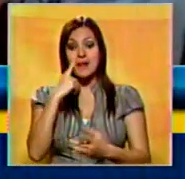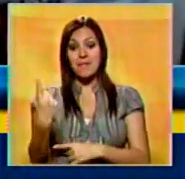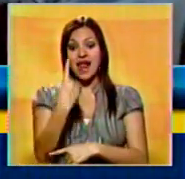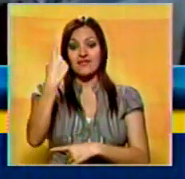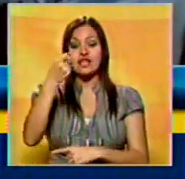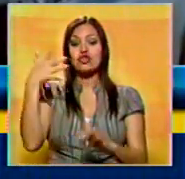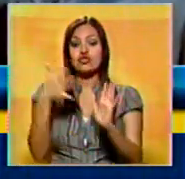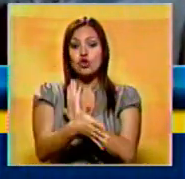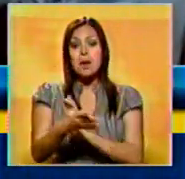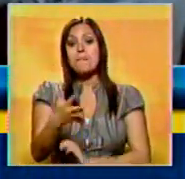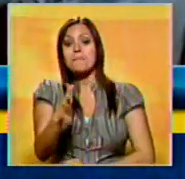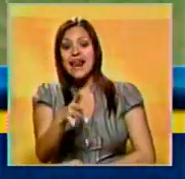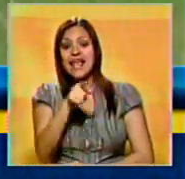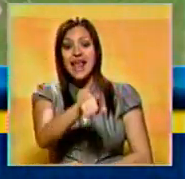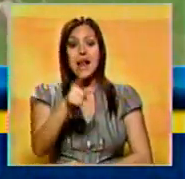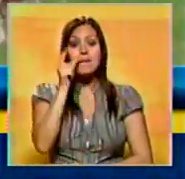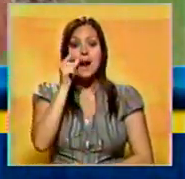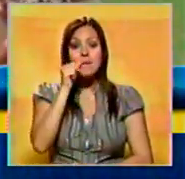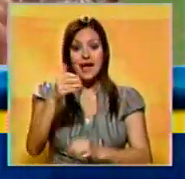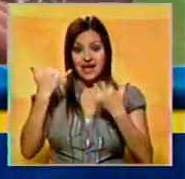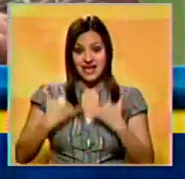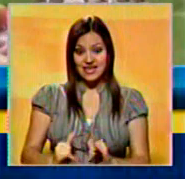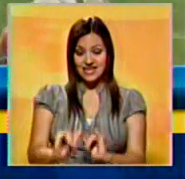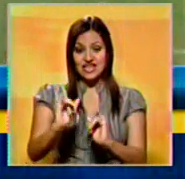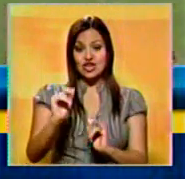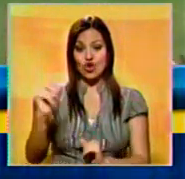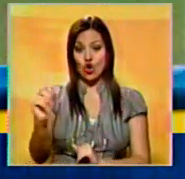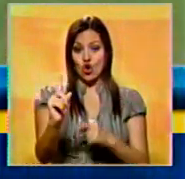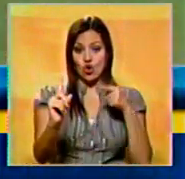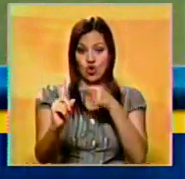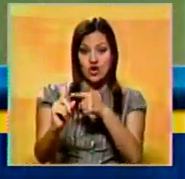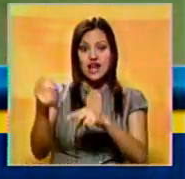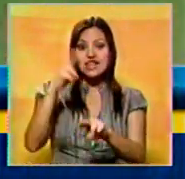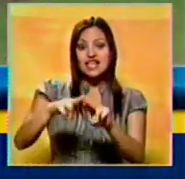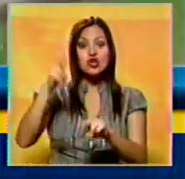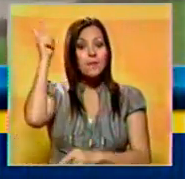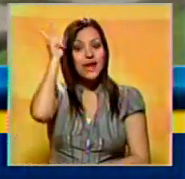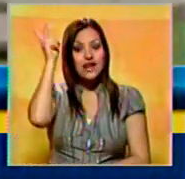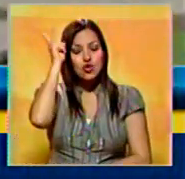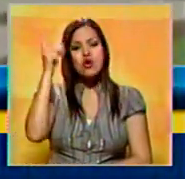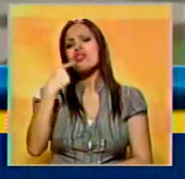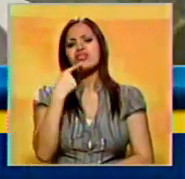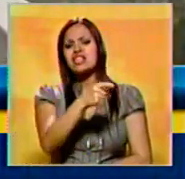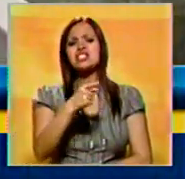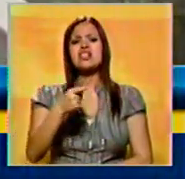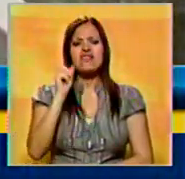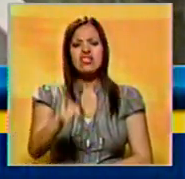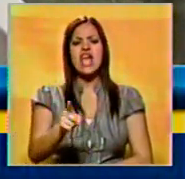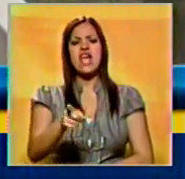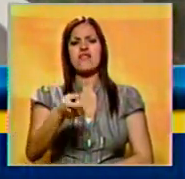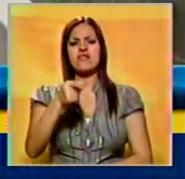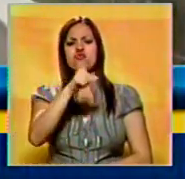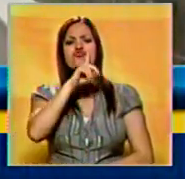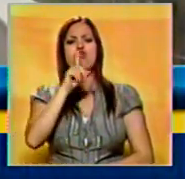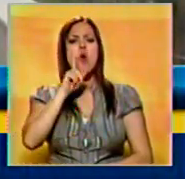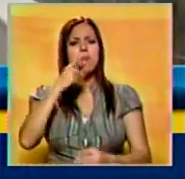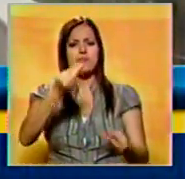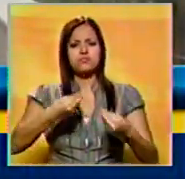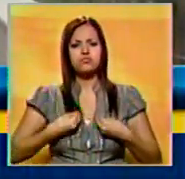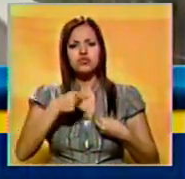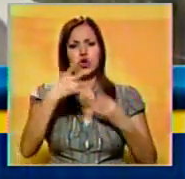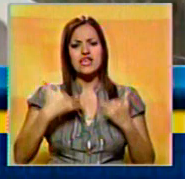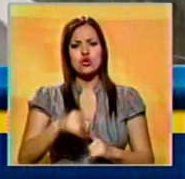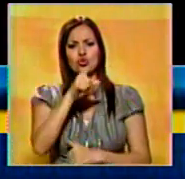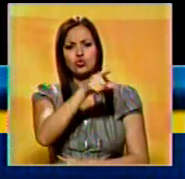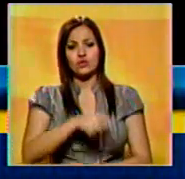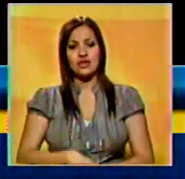vez sobre la supuesta paternidad de Vasco Madueño, el niño peruano que reclama ser reconocido como su hijo. En una